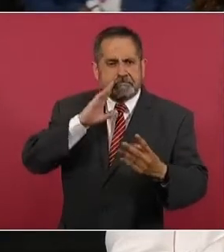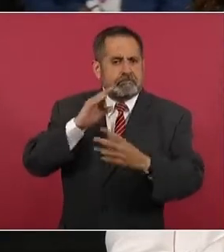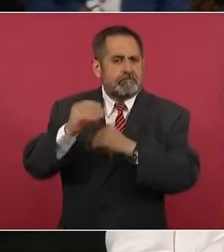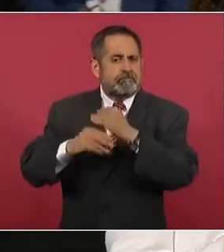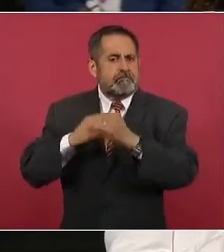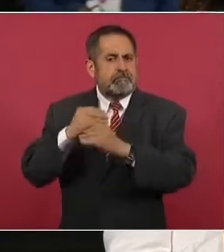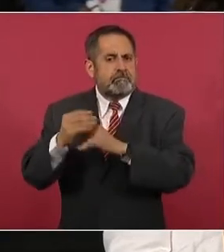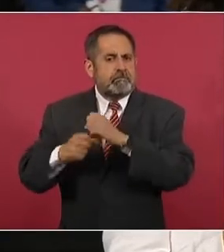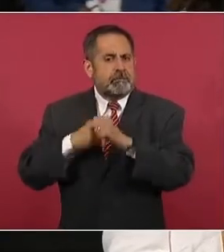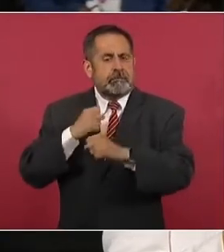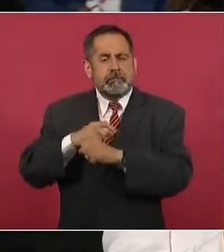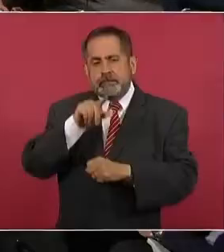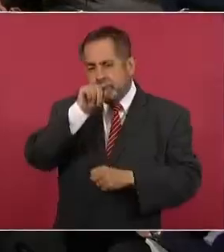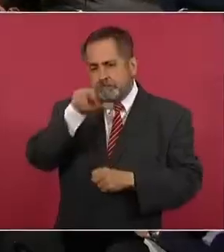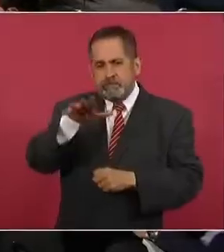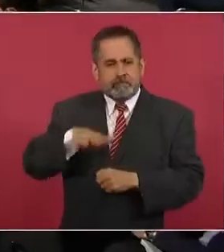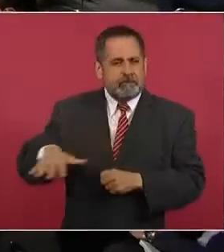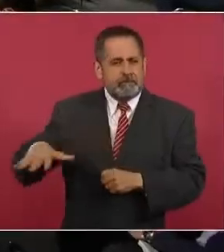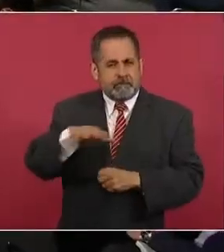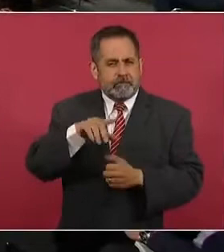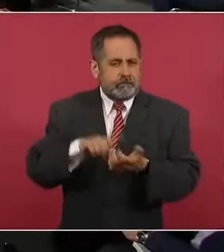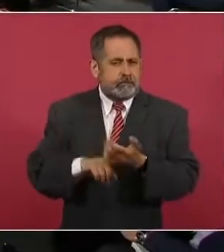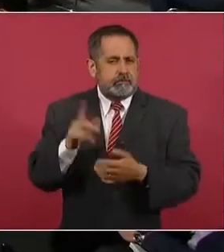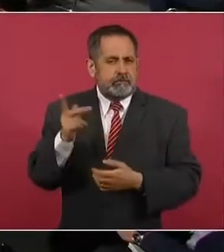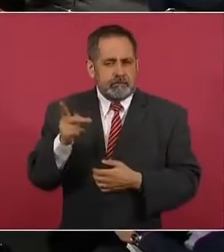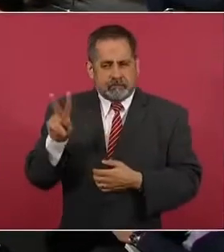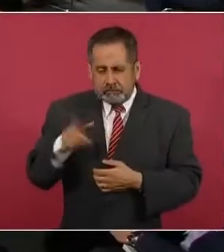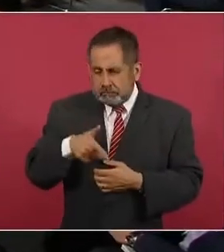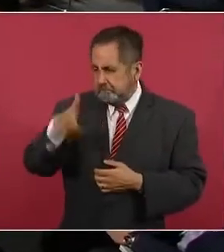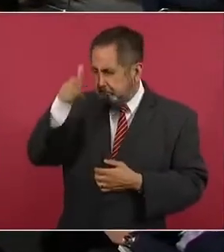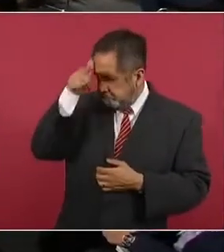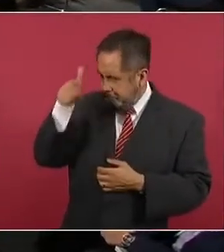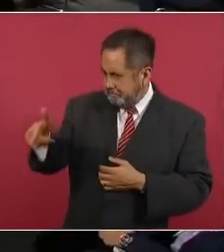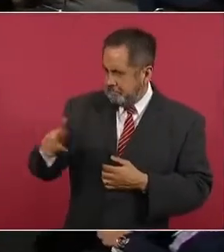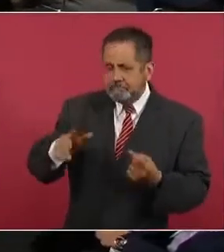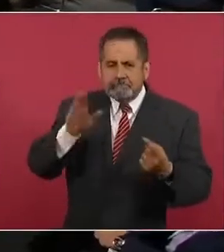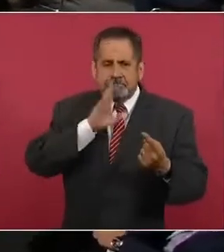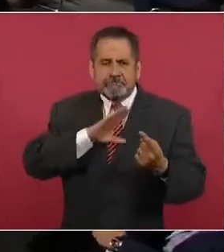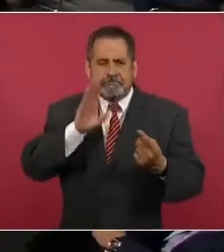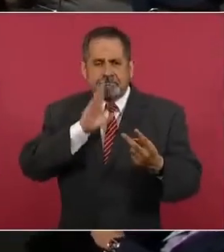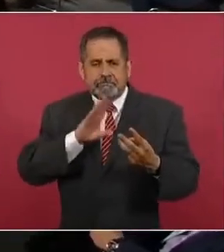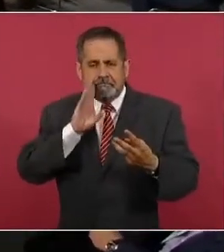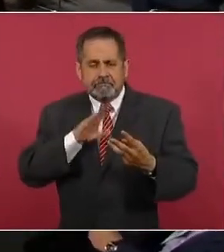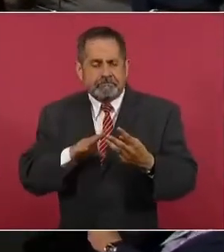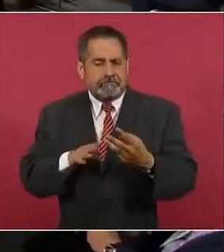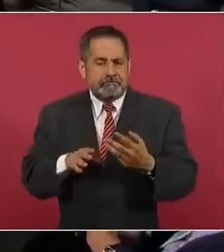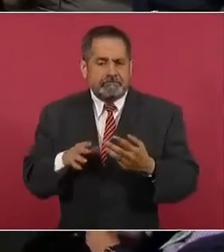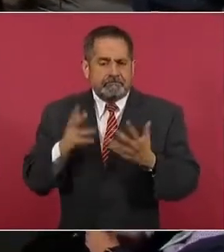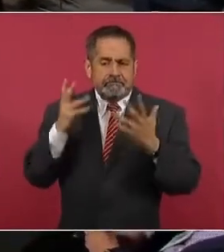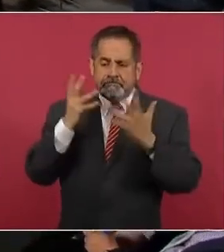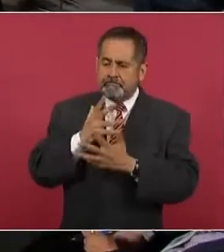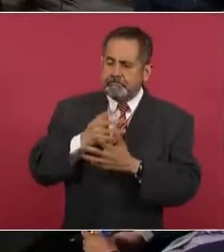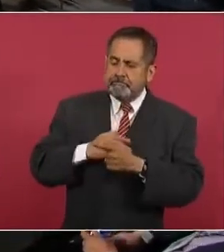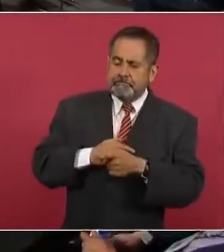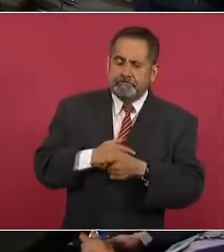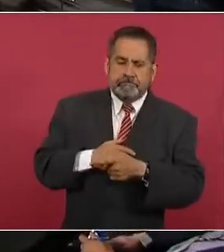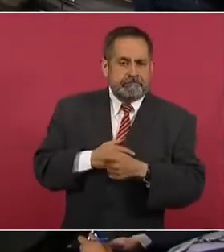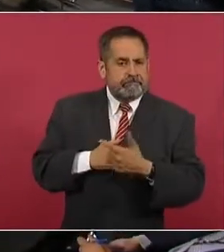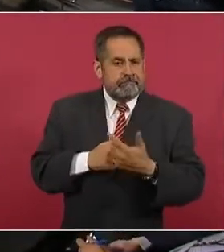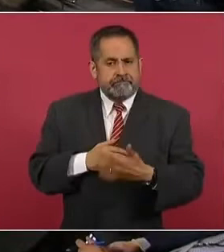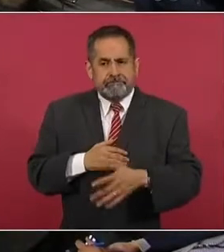en Jalisco y particularmente en Puerto Vallarta. ¿Qué ha salido de todas